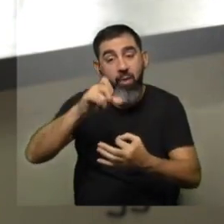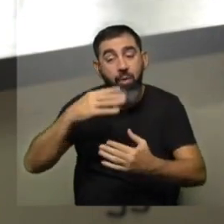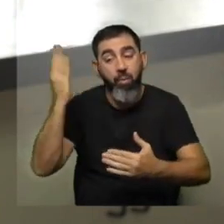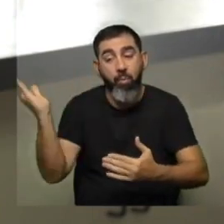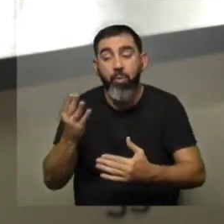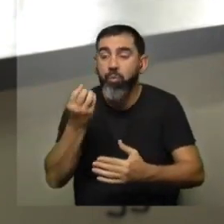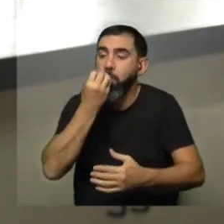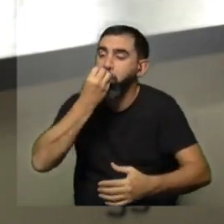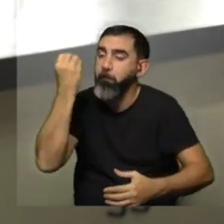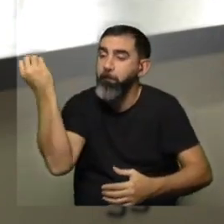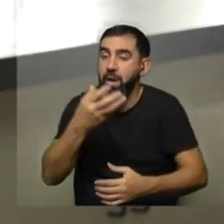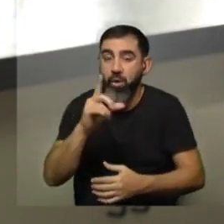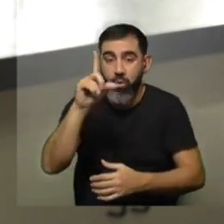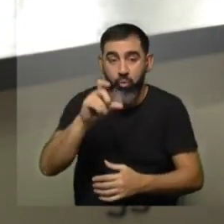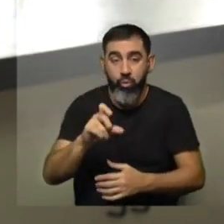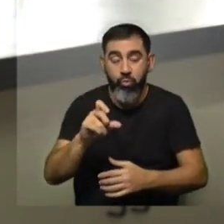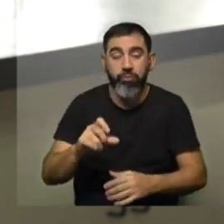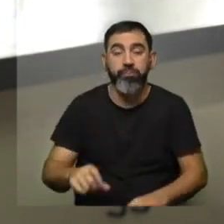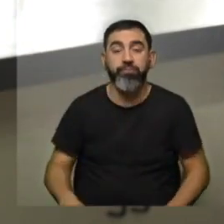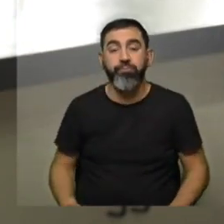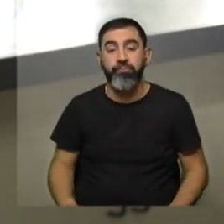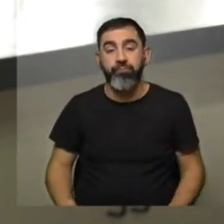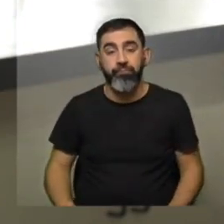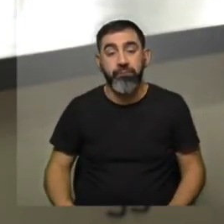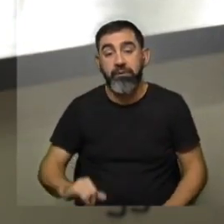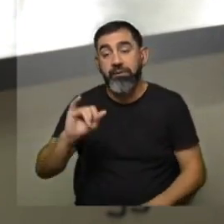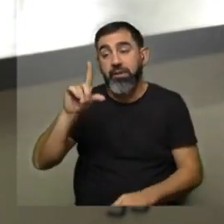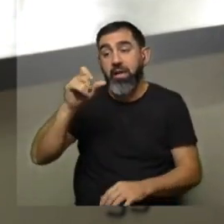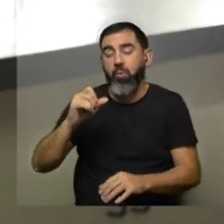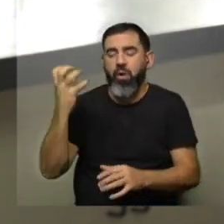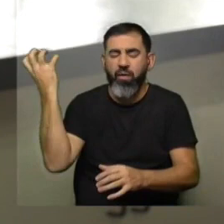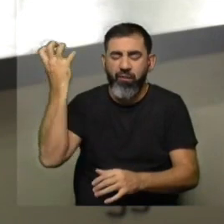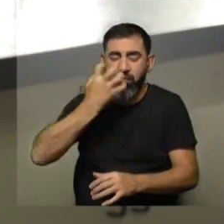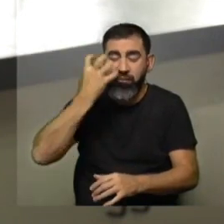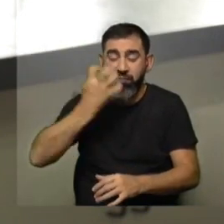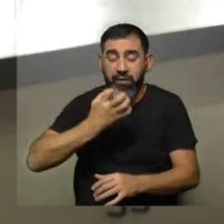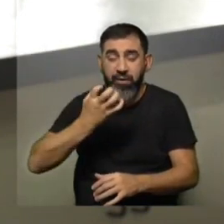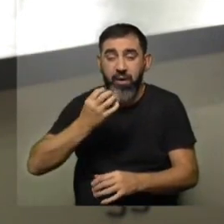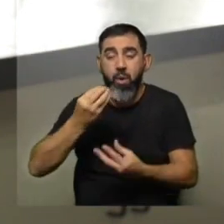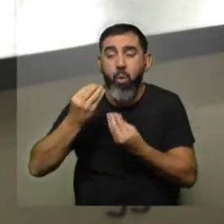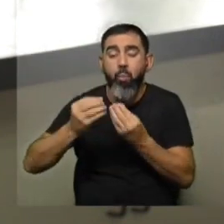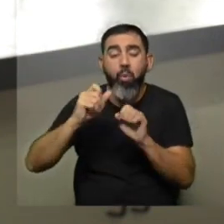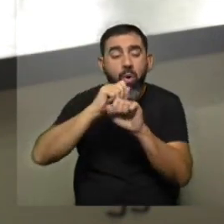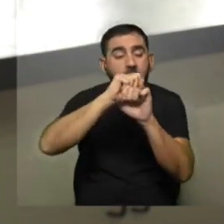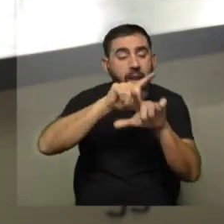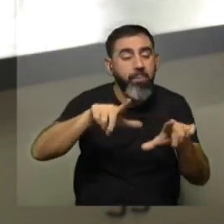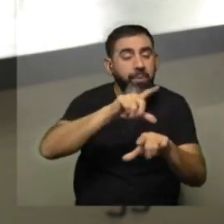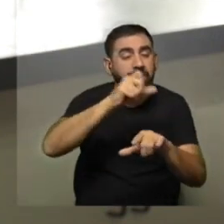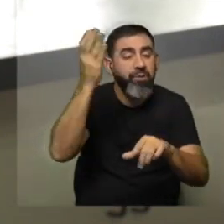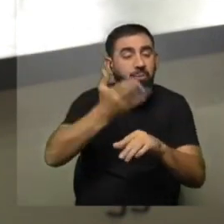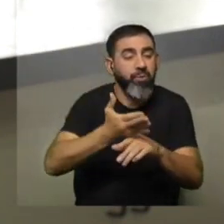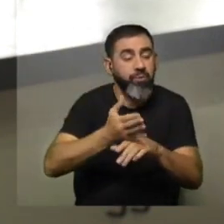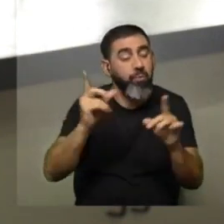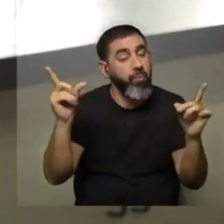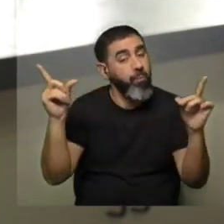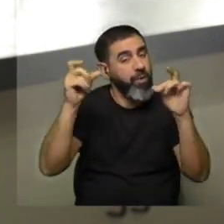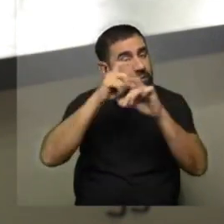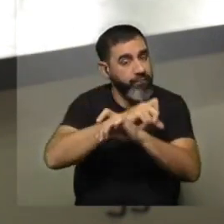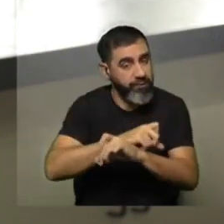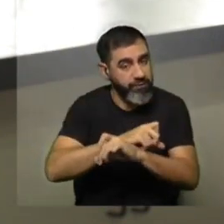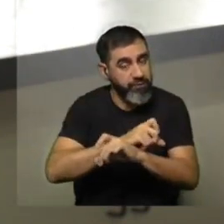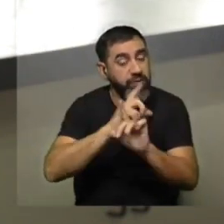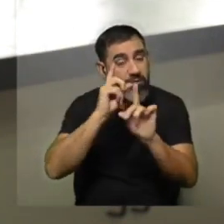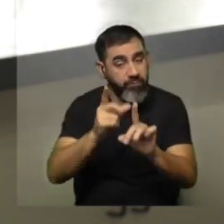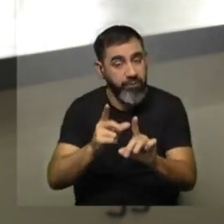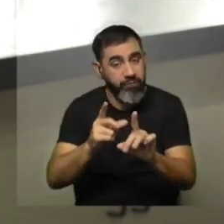agua mejor, que es la que necesitamos, si el agua que entra no es de cierta calidad, que es la mínima necesaria, entonces el agua que van a